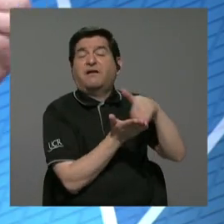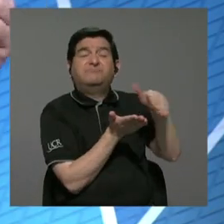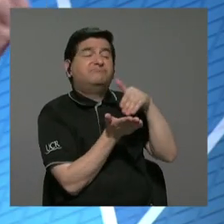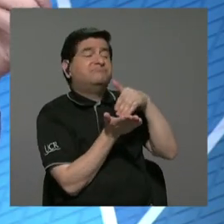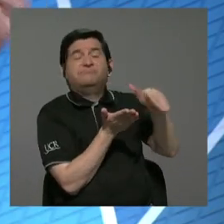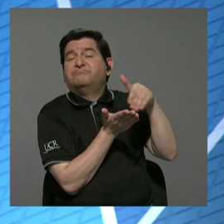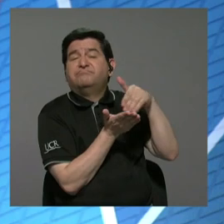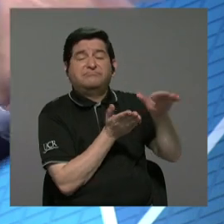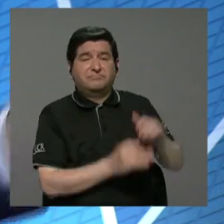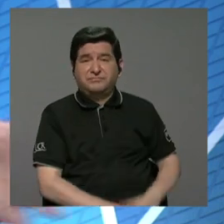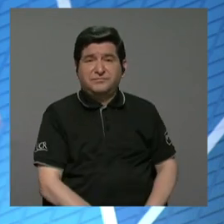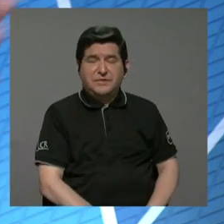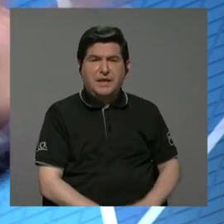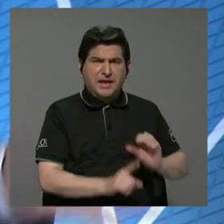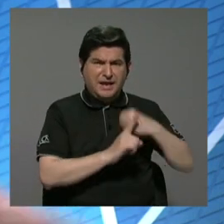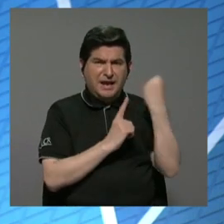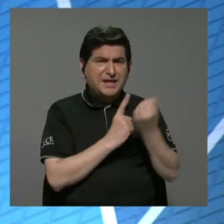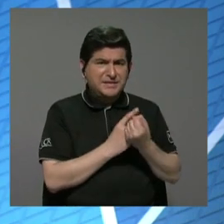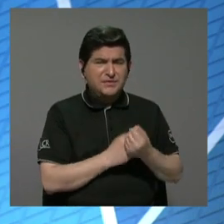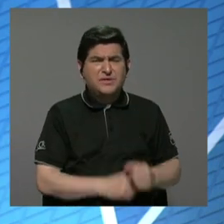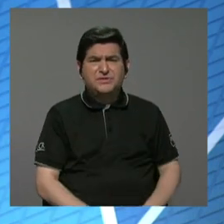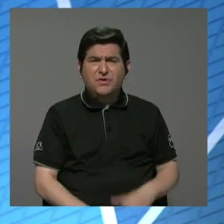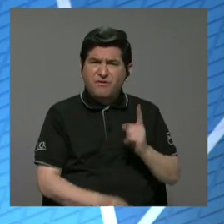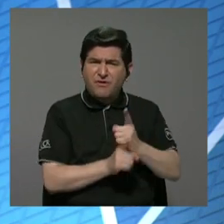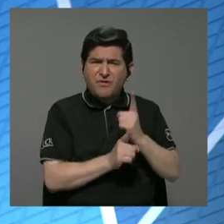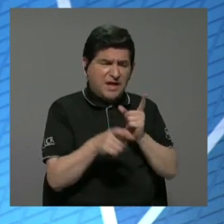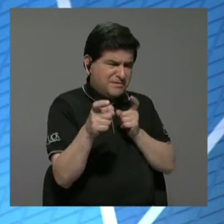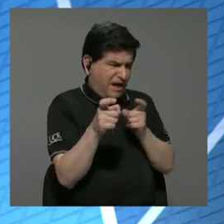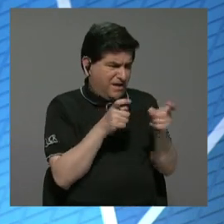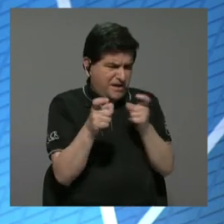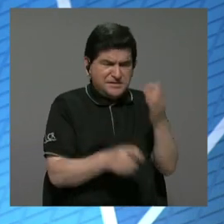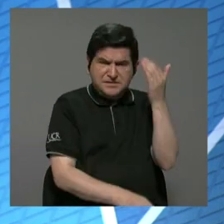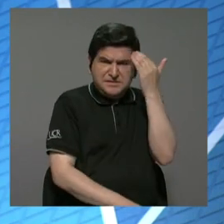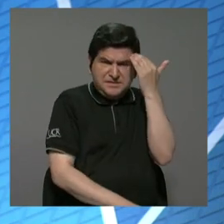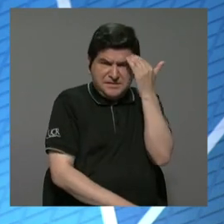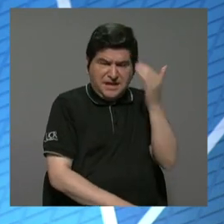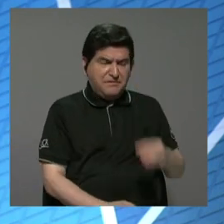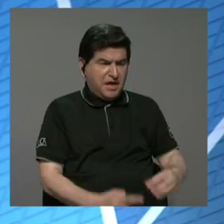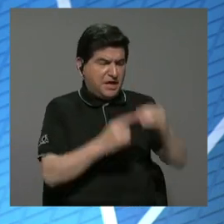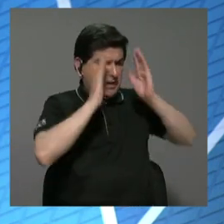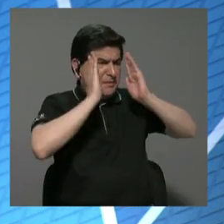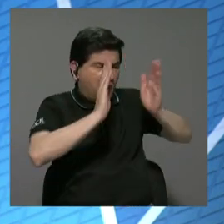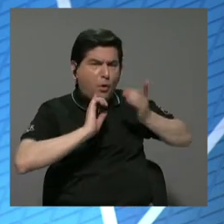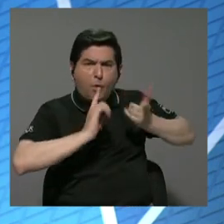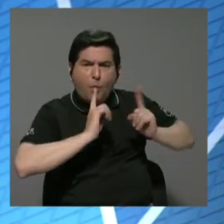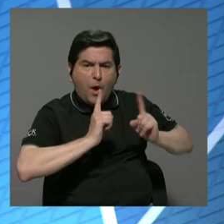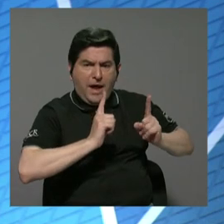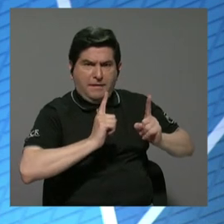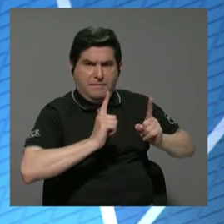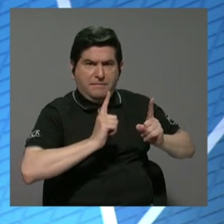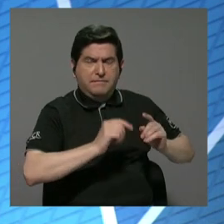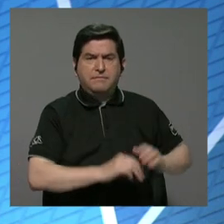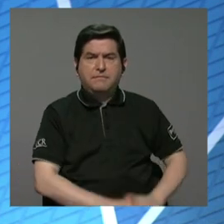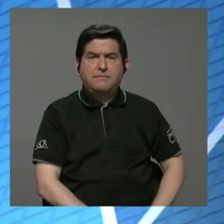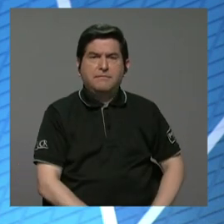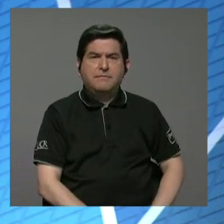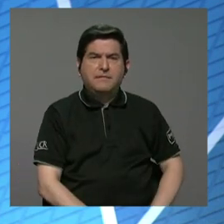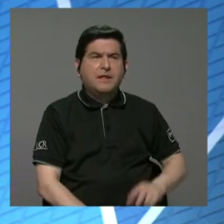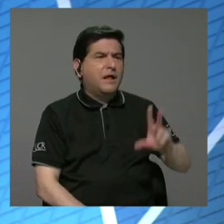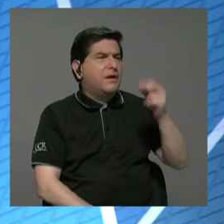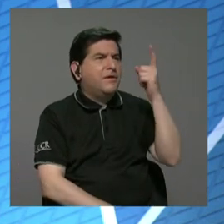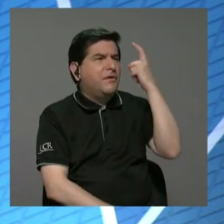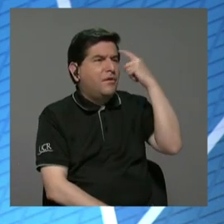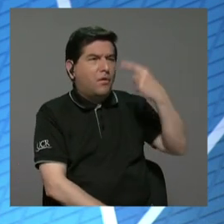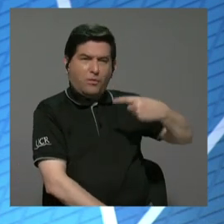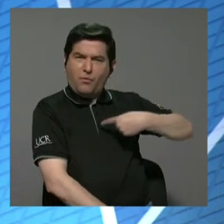porque realmente es un asunto de administración y de saber cuáles son las prioridades, y no